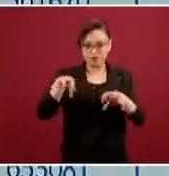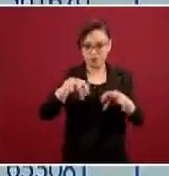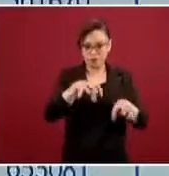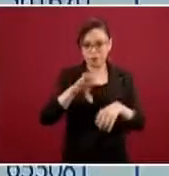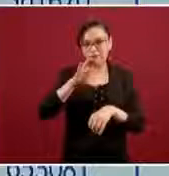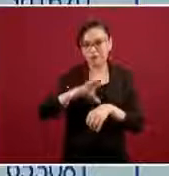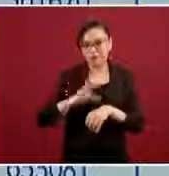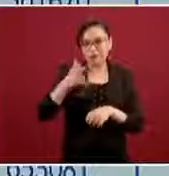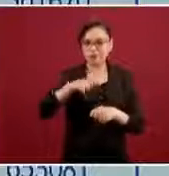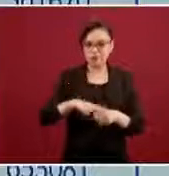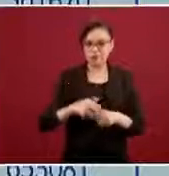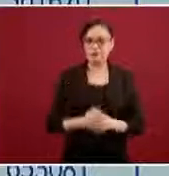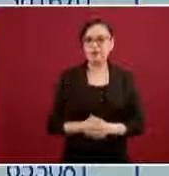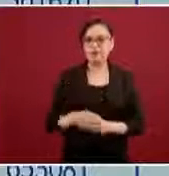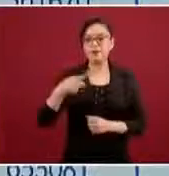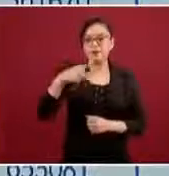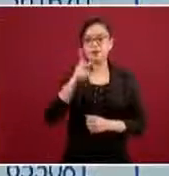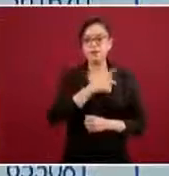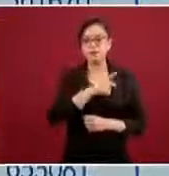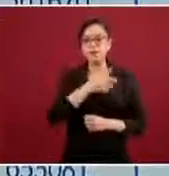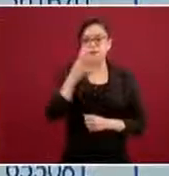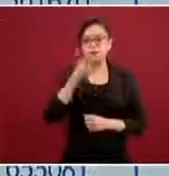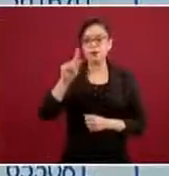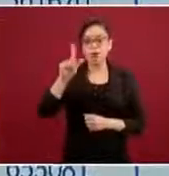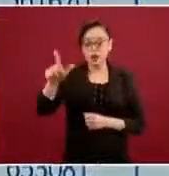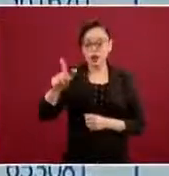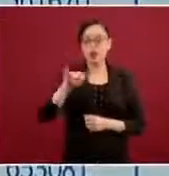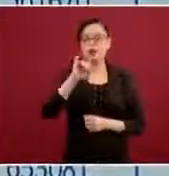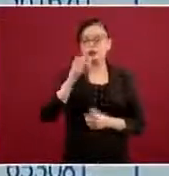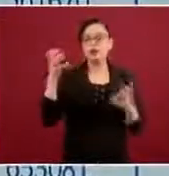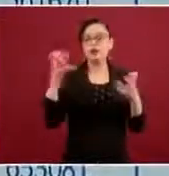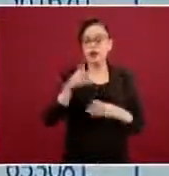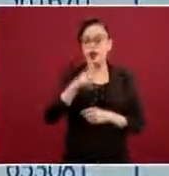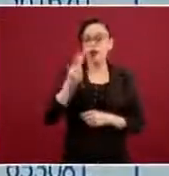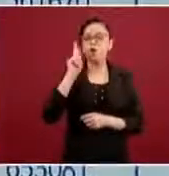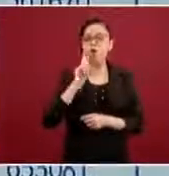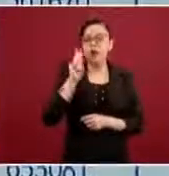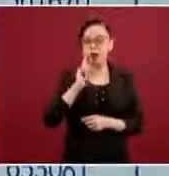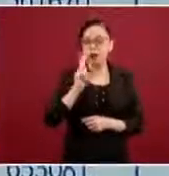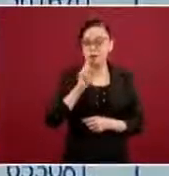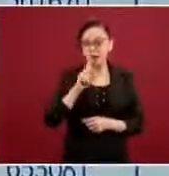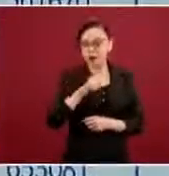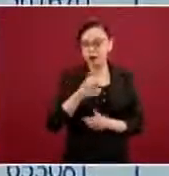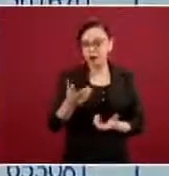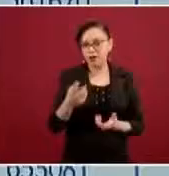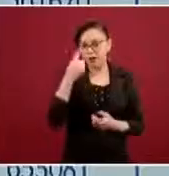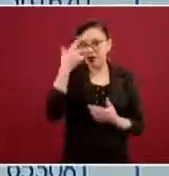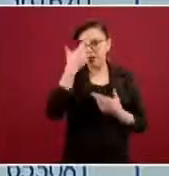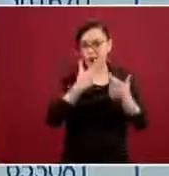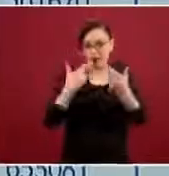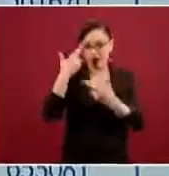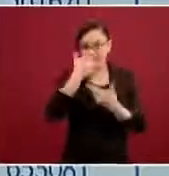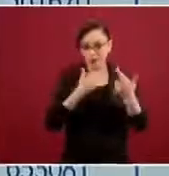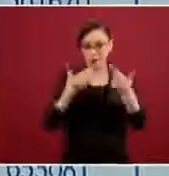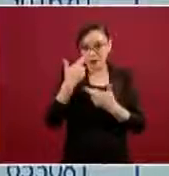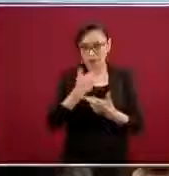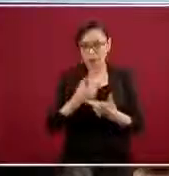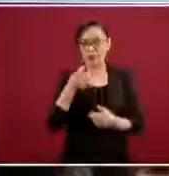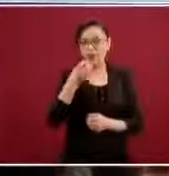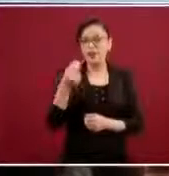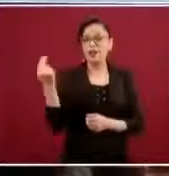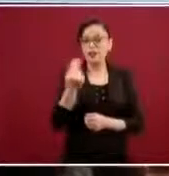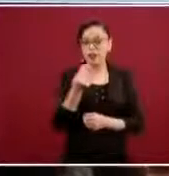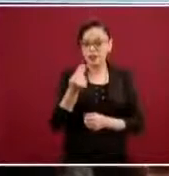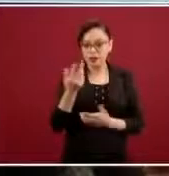más que en 475, que son las unidades monitoras. Entonces queremos hacer una expansión de todos